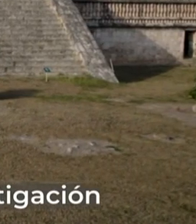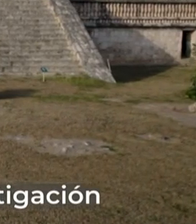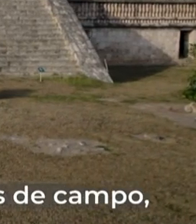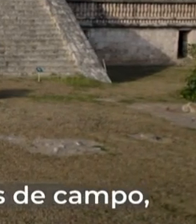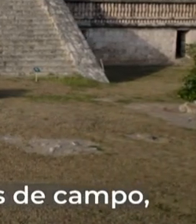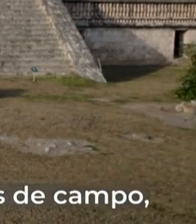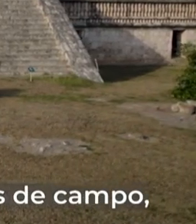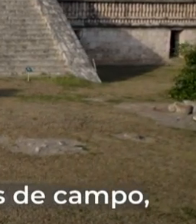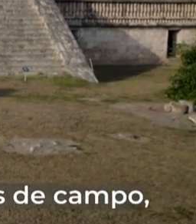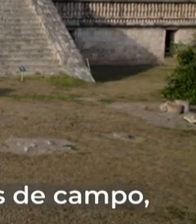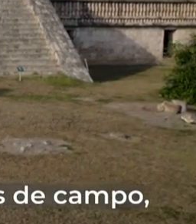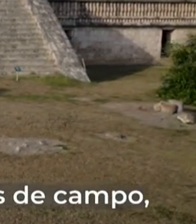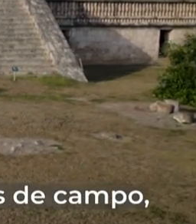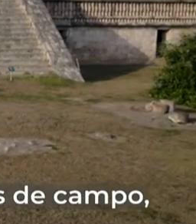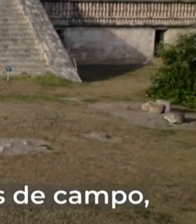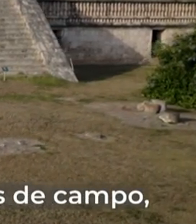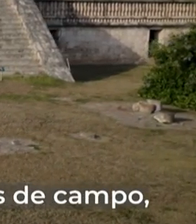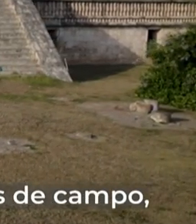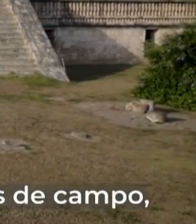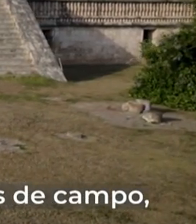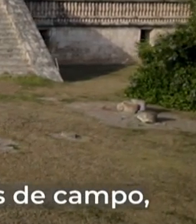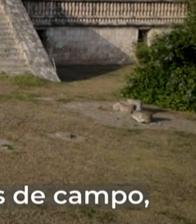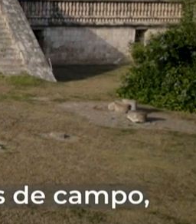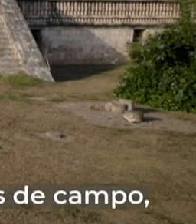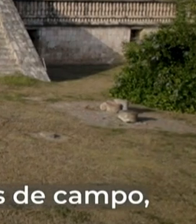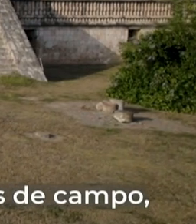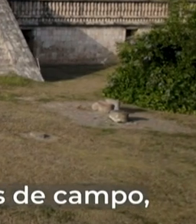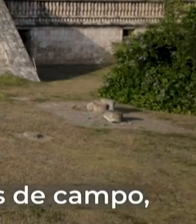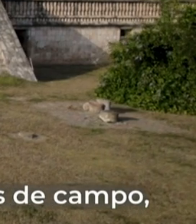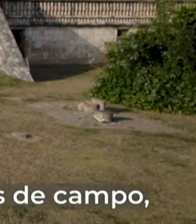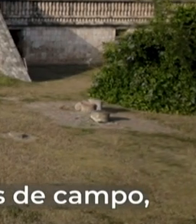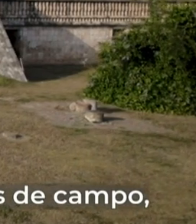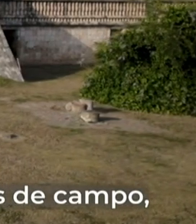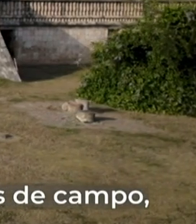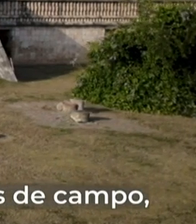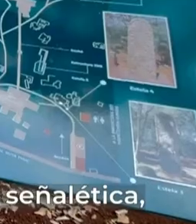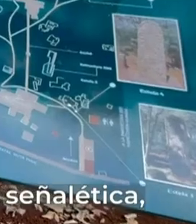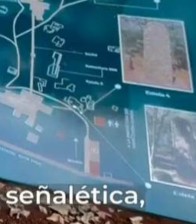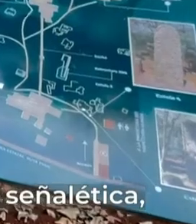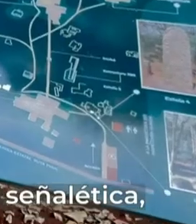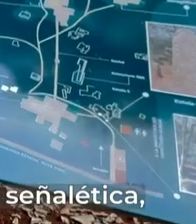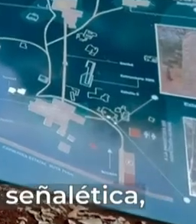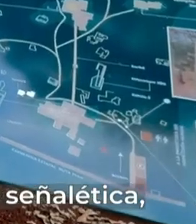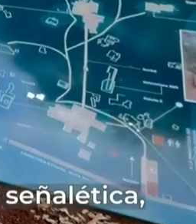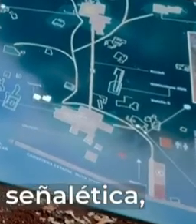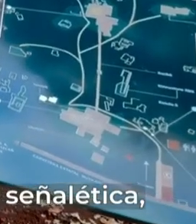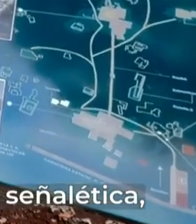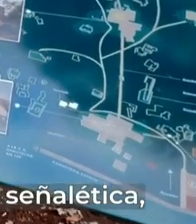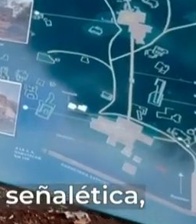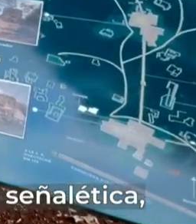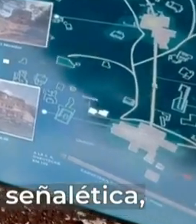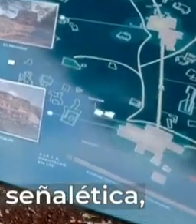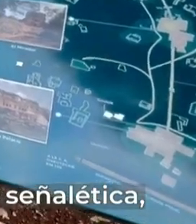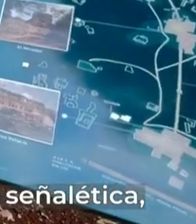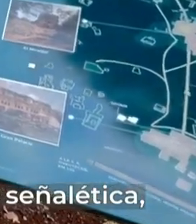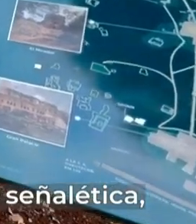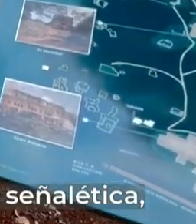de investigación y conservación planteado para estas temporadas de campo. Con la habilitación de